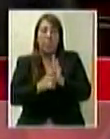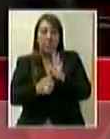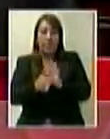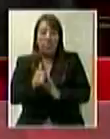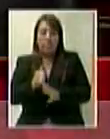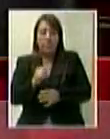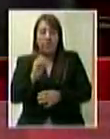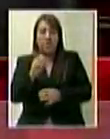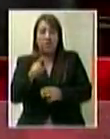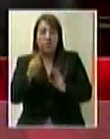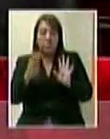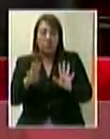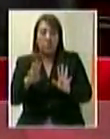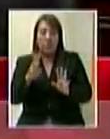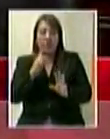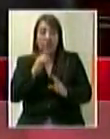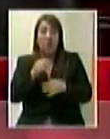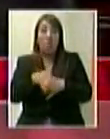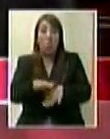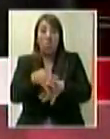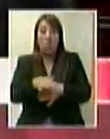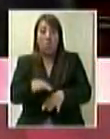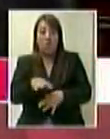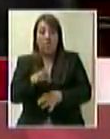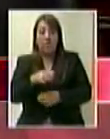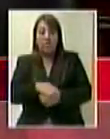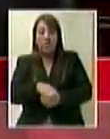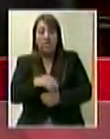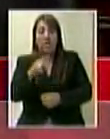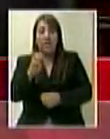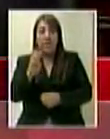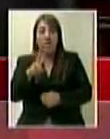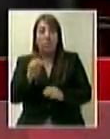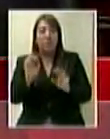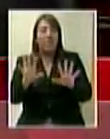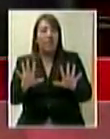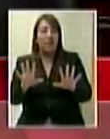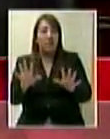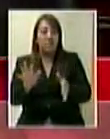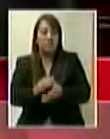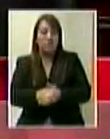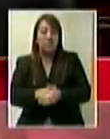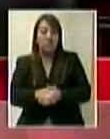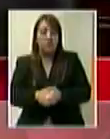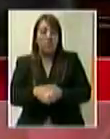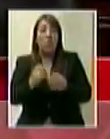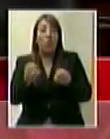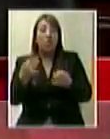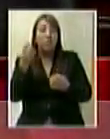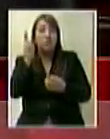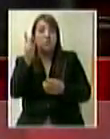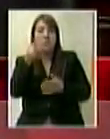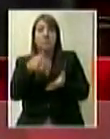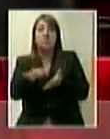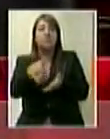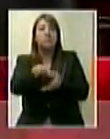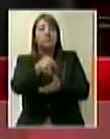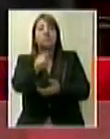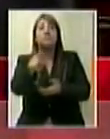supremo 019 es de julio del 2010. ¿Cuántos maestros sacaron